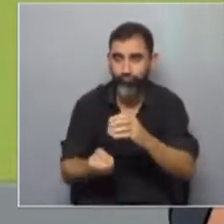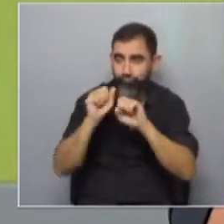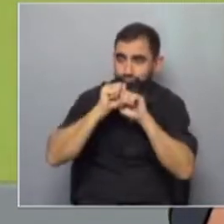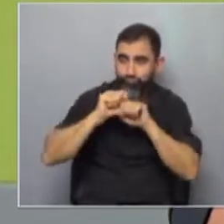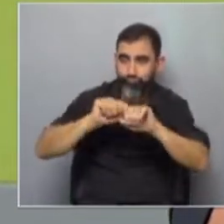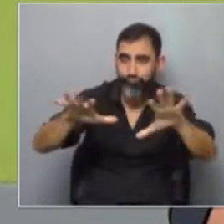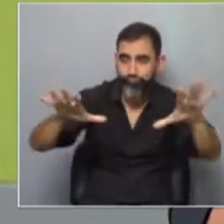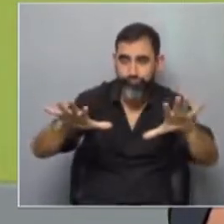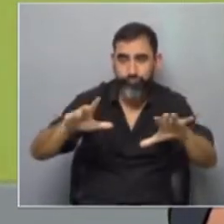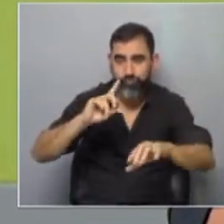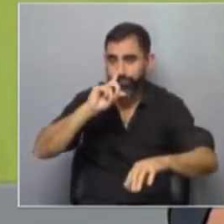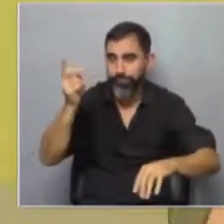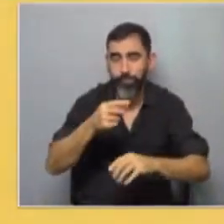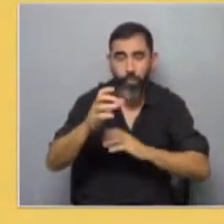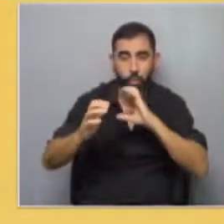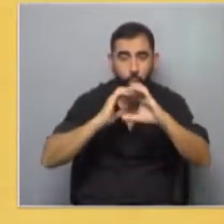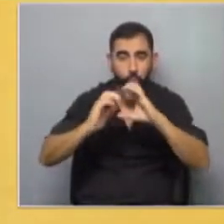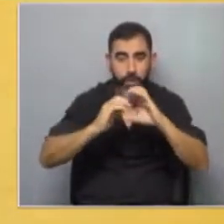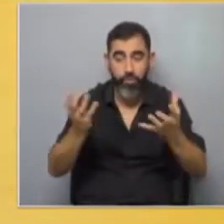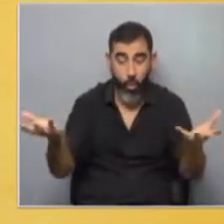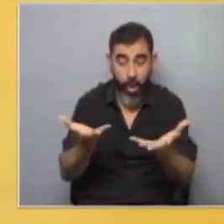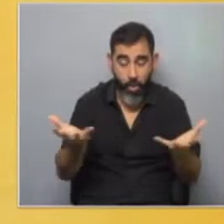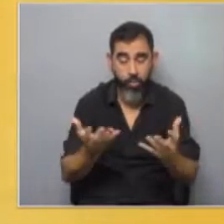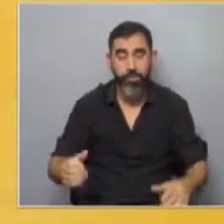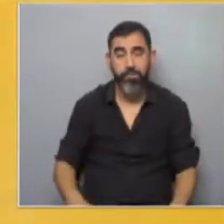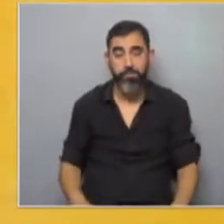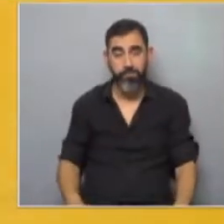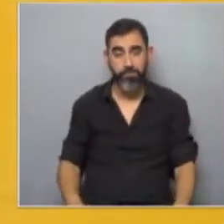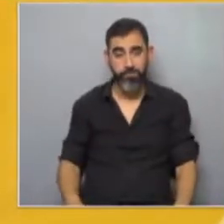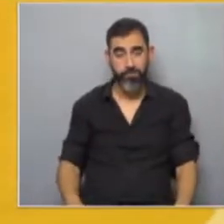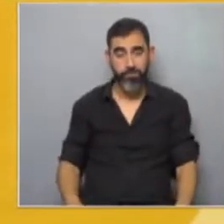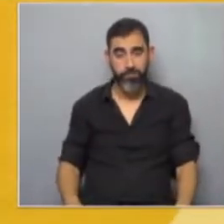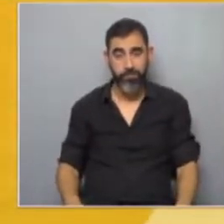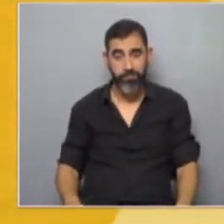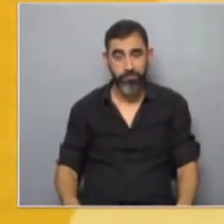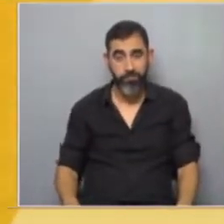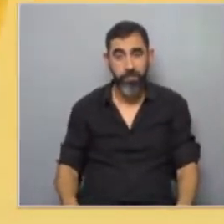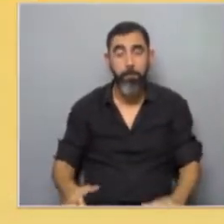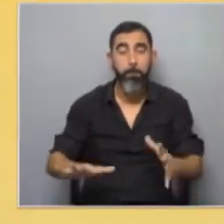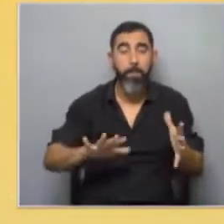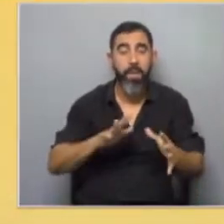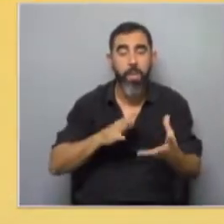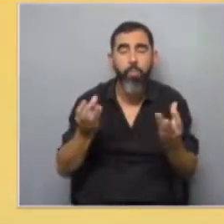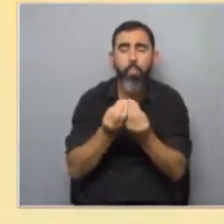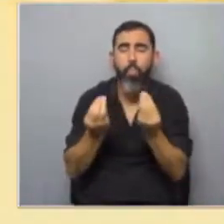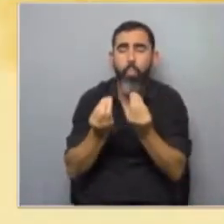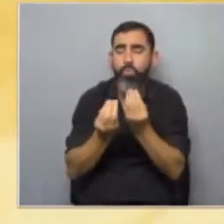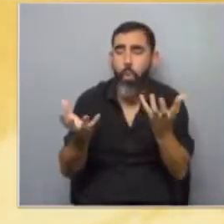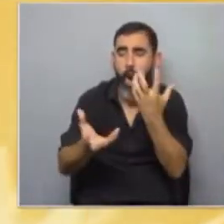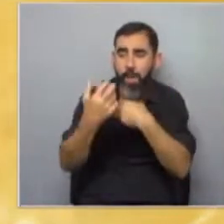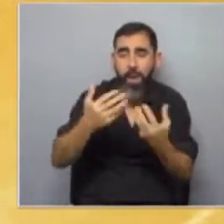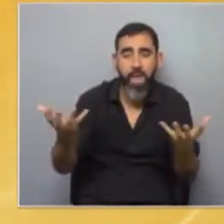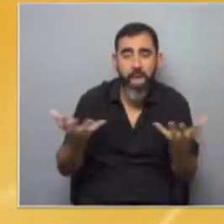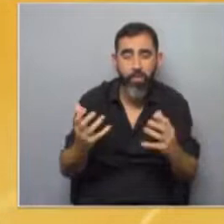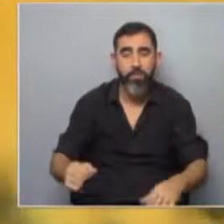de los teléfonos celulares, ¿no? La gente, antes, un encuentro fortuito con un animal por el campo era